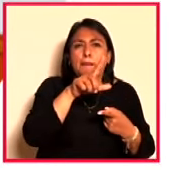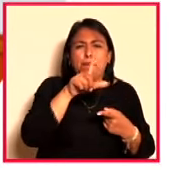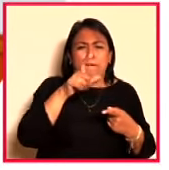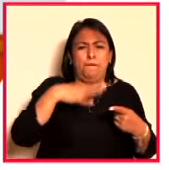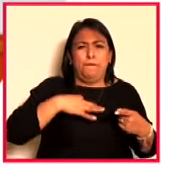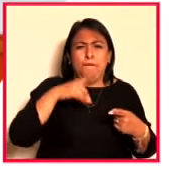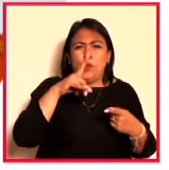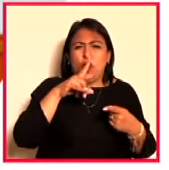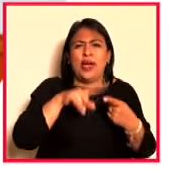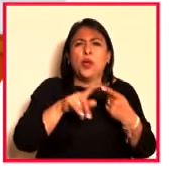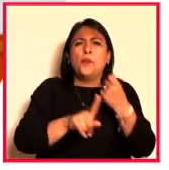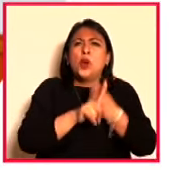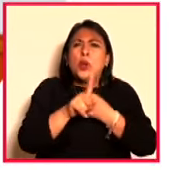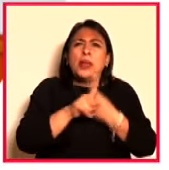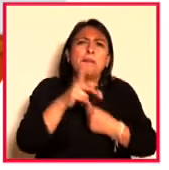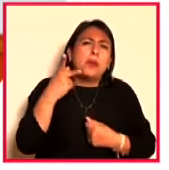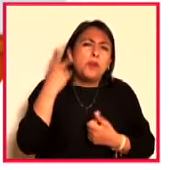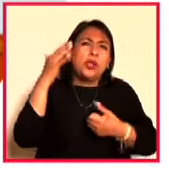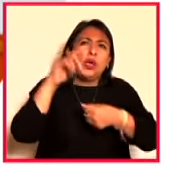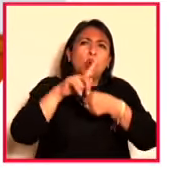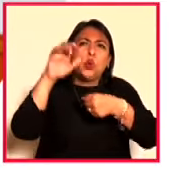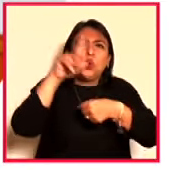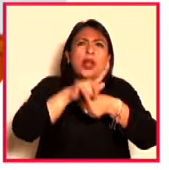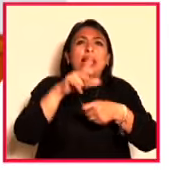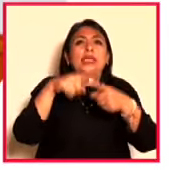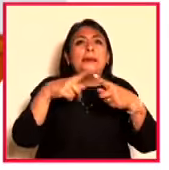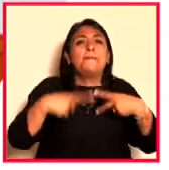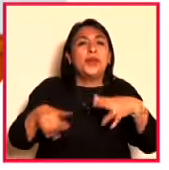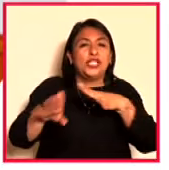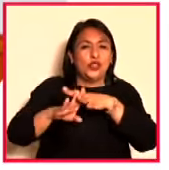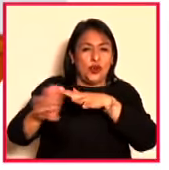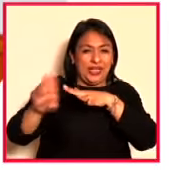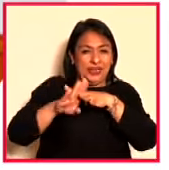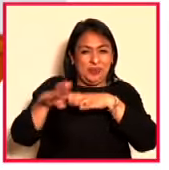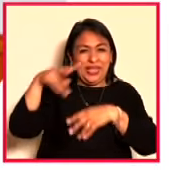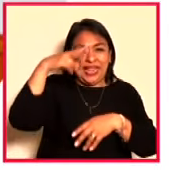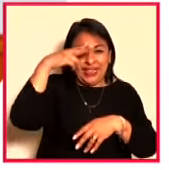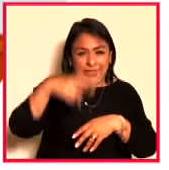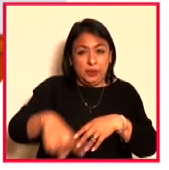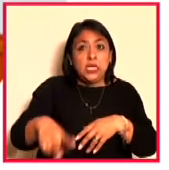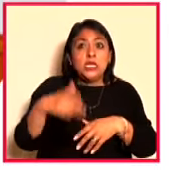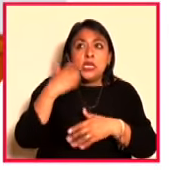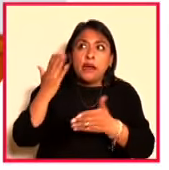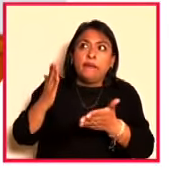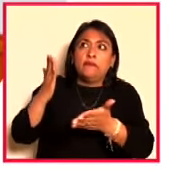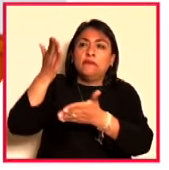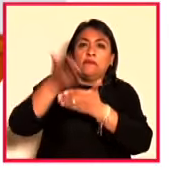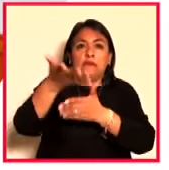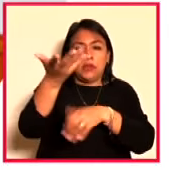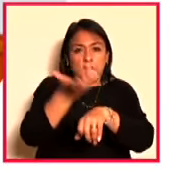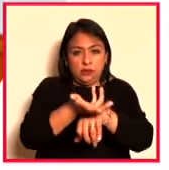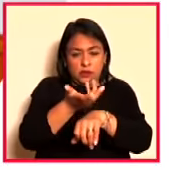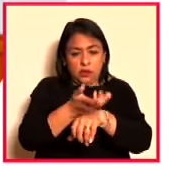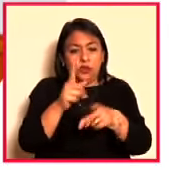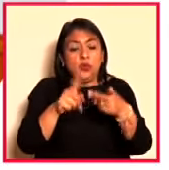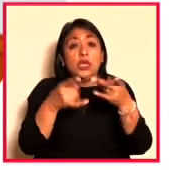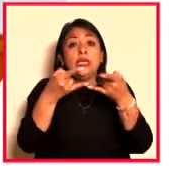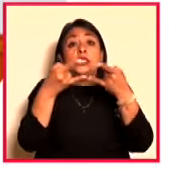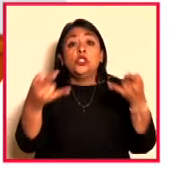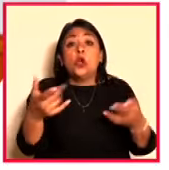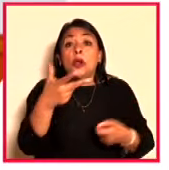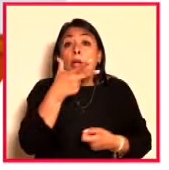problemática política, social y cultural que enfrentan los migrantes mexicanos en su intento por llegar a los Estados Unidos. Y la historia de un hombre